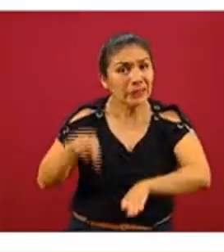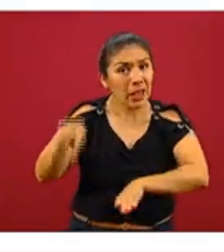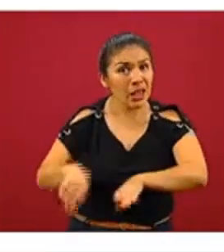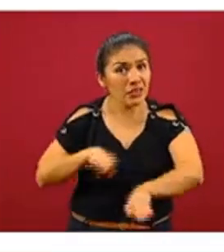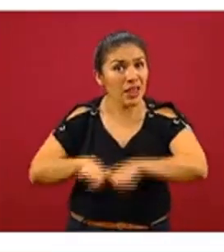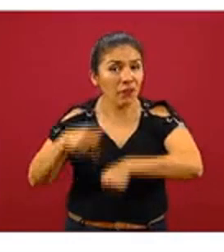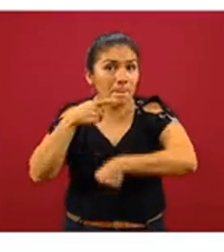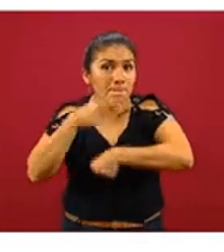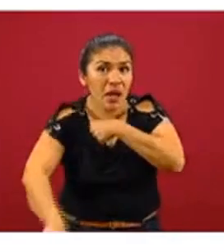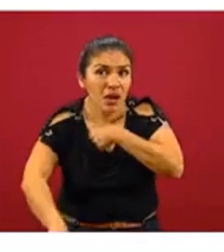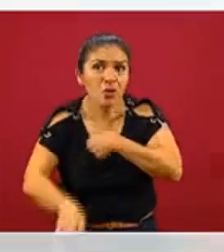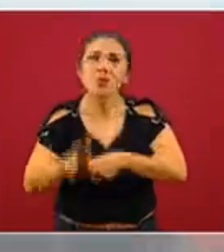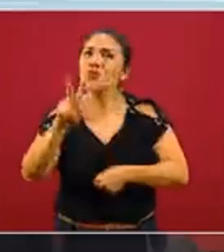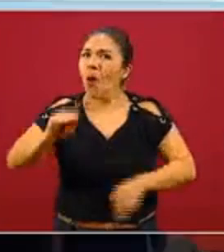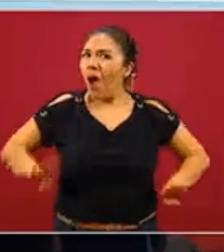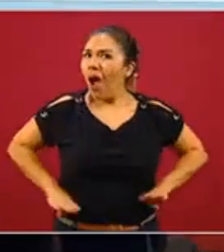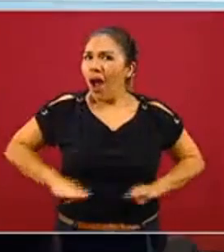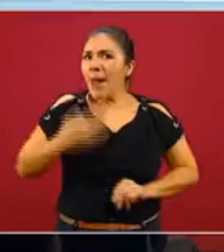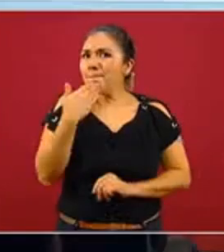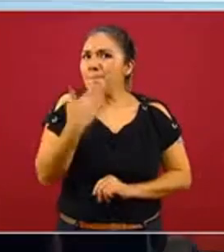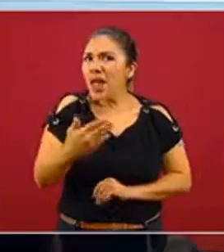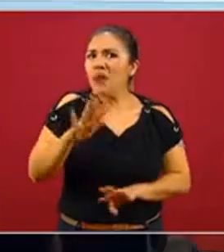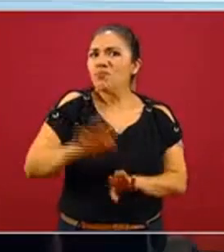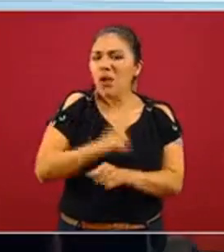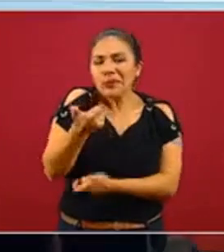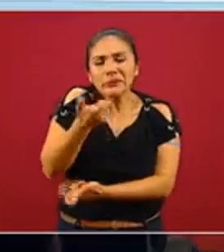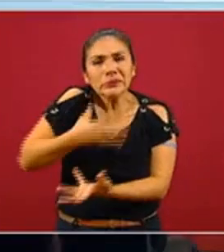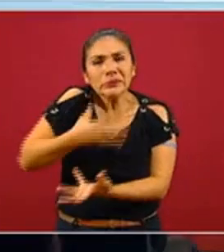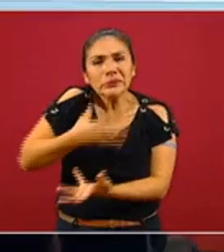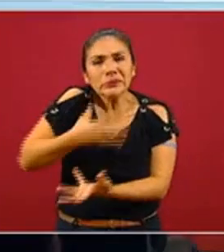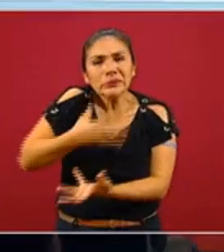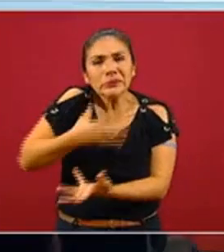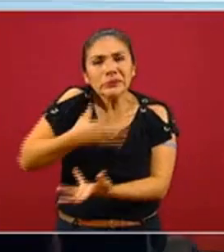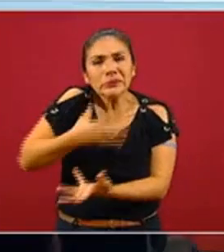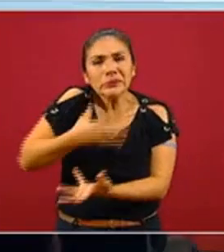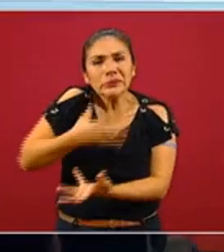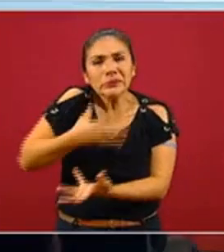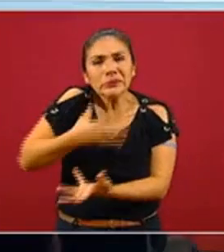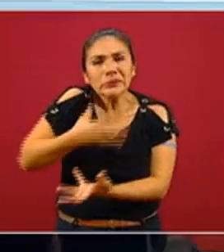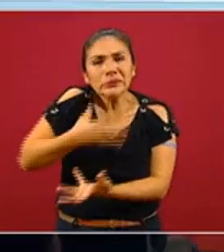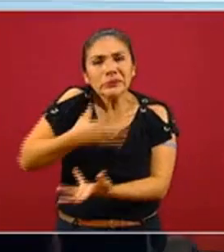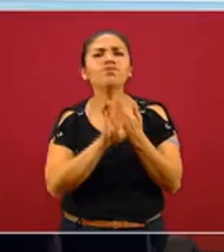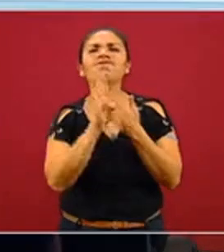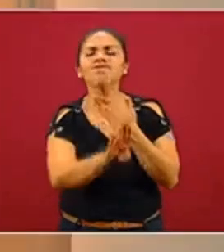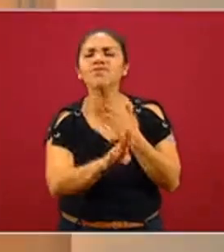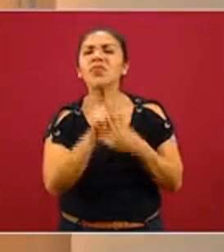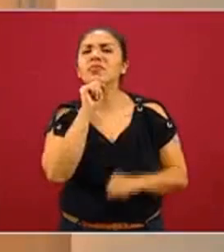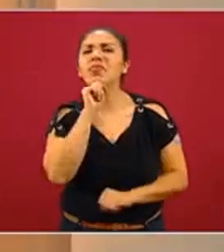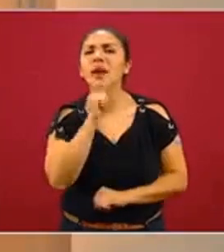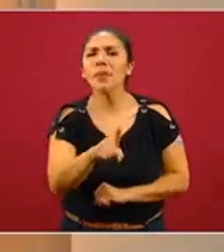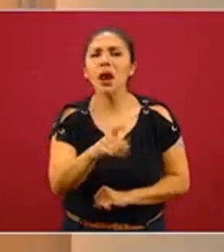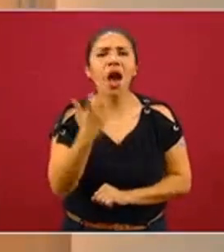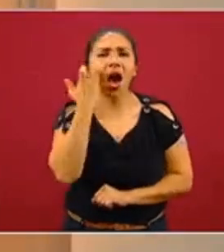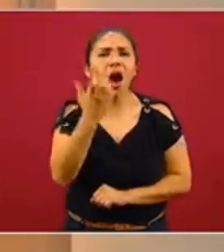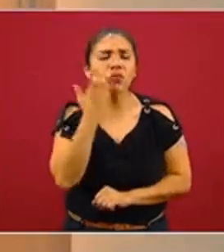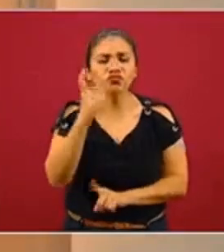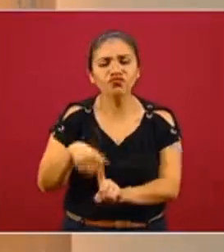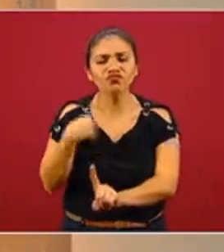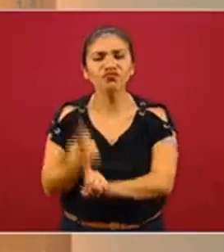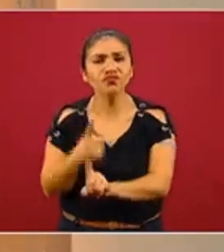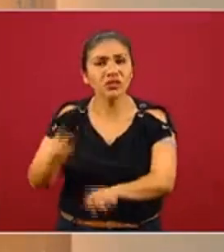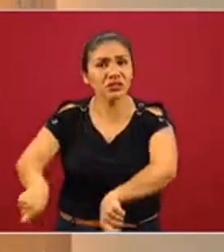en condiciones no adecuadas por las carencias económicas? ¿Cómo vamos a evitar también el abuso sexual infantil